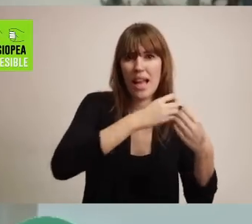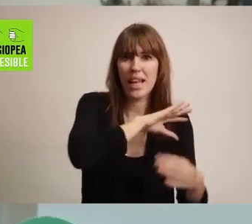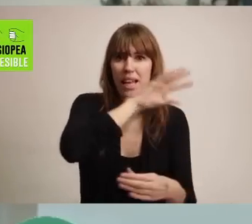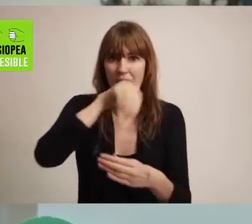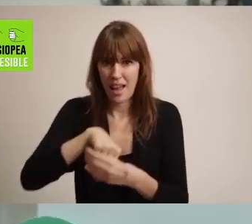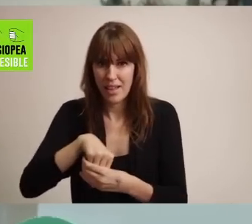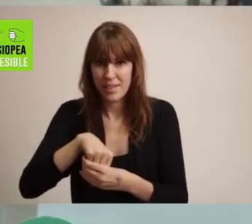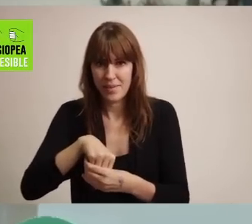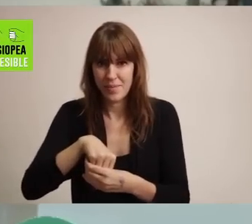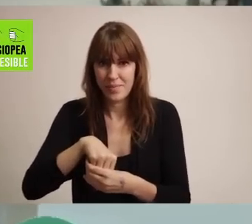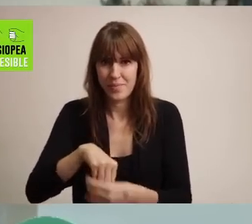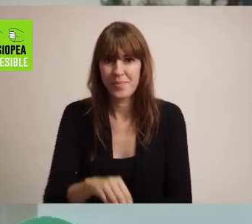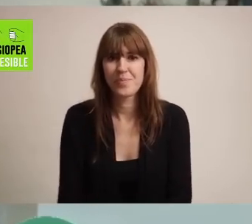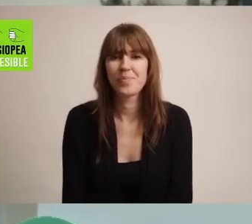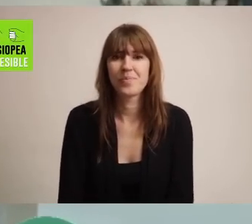nosotros.